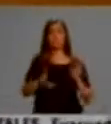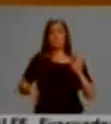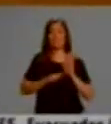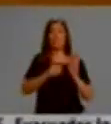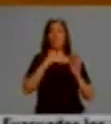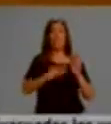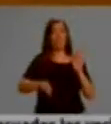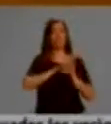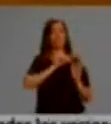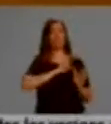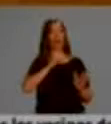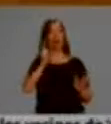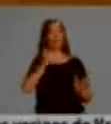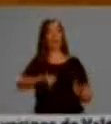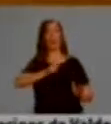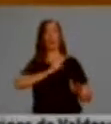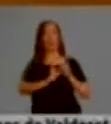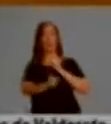contemplado en la Constitución.